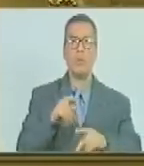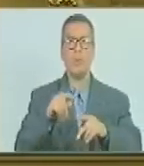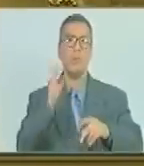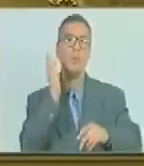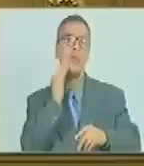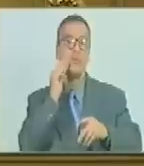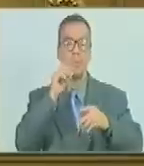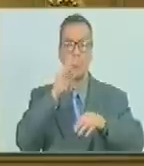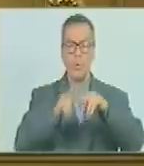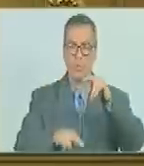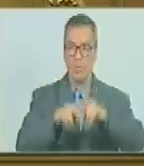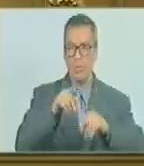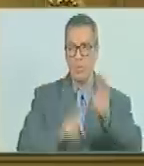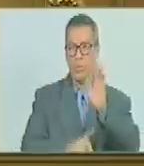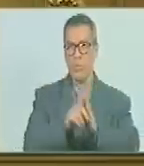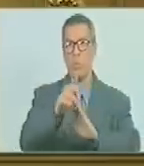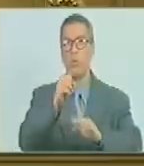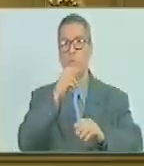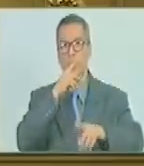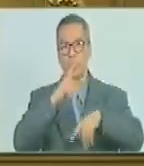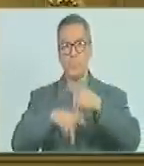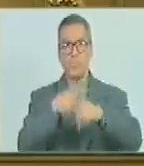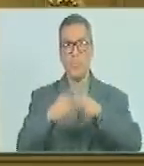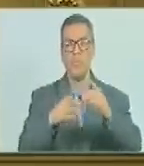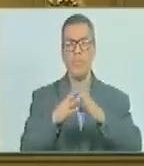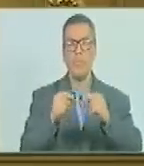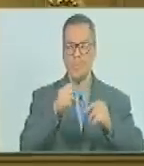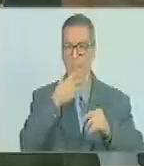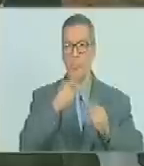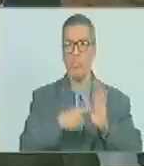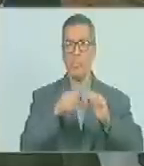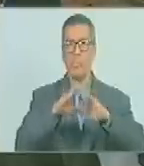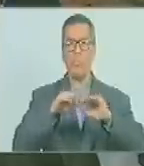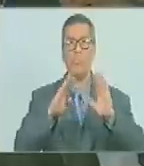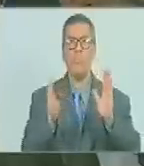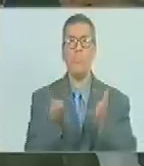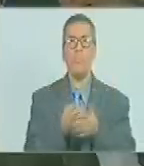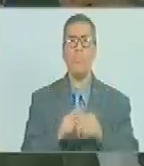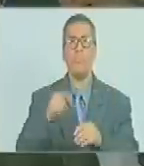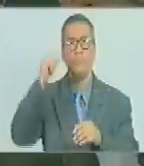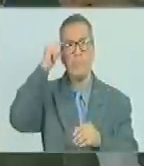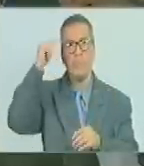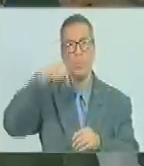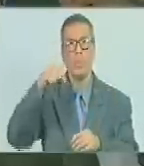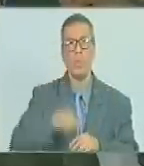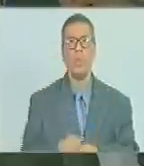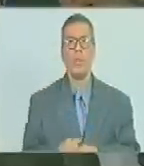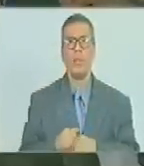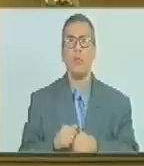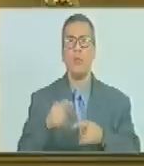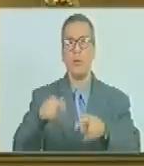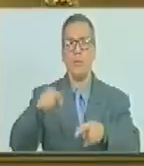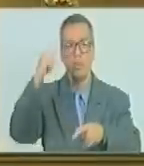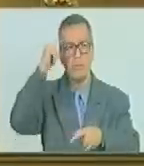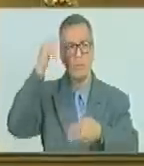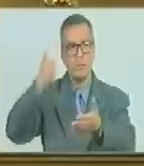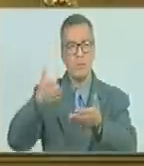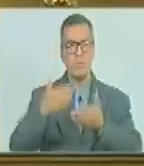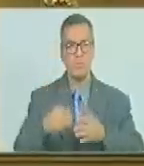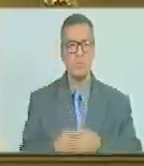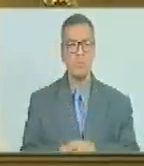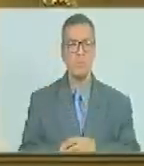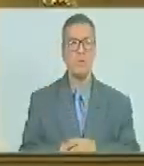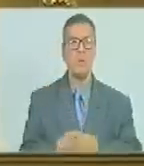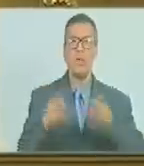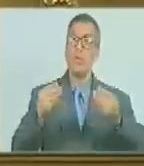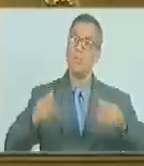desarrollo, progreso y bienestar para el mundo. Por eso hoy recibimos